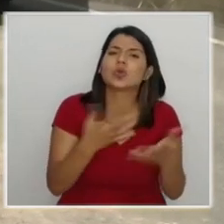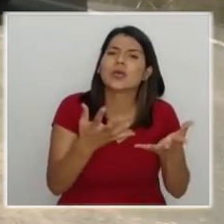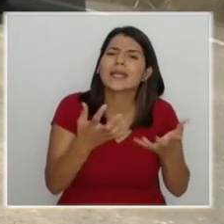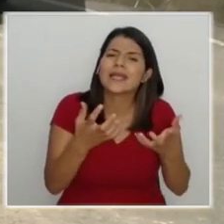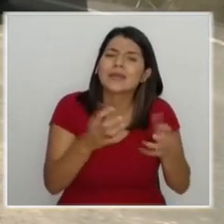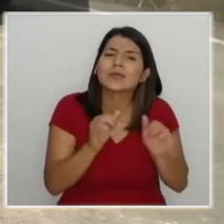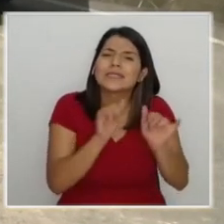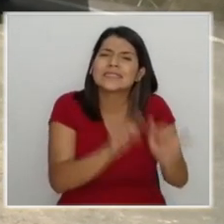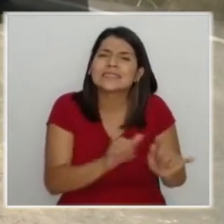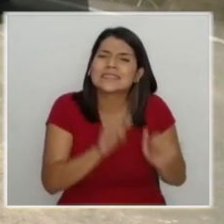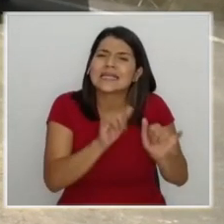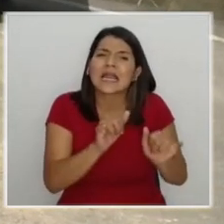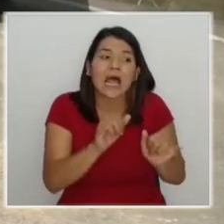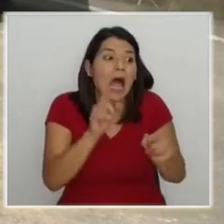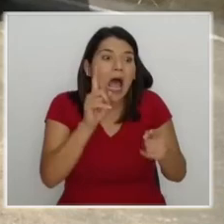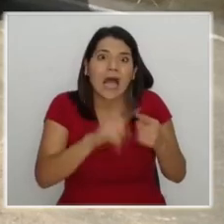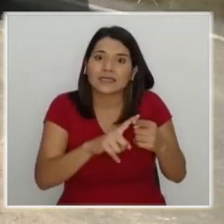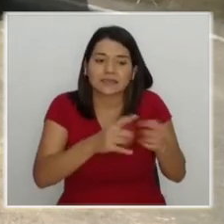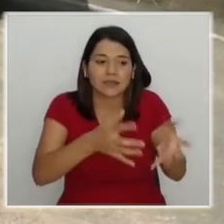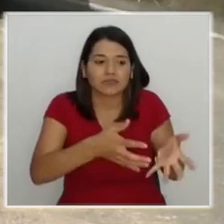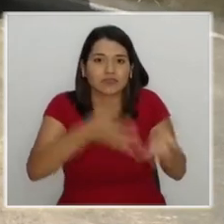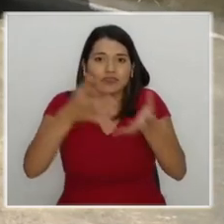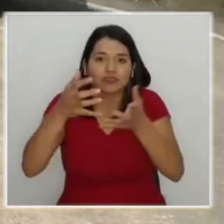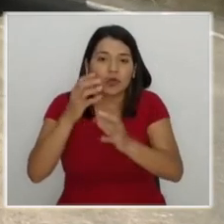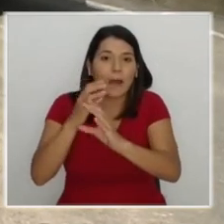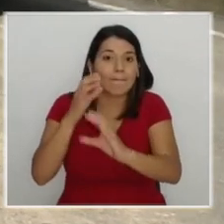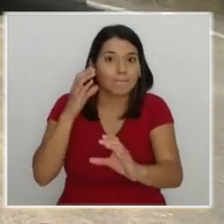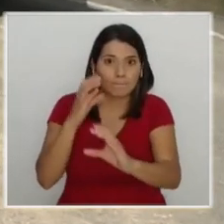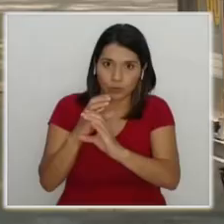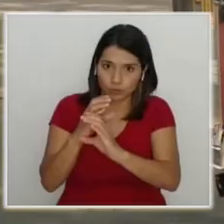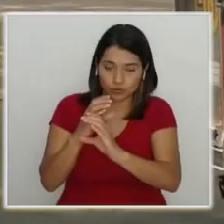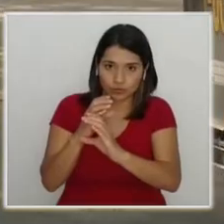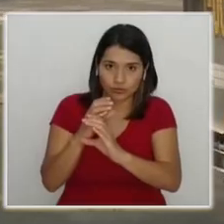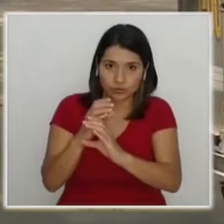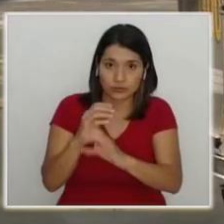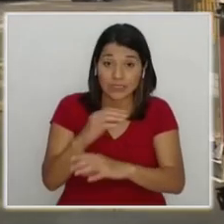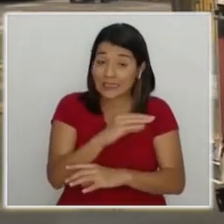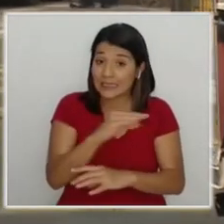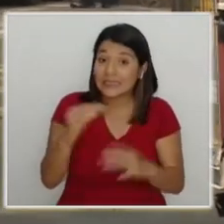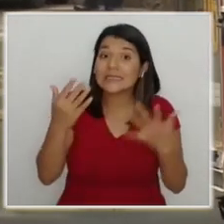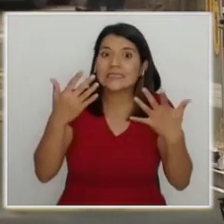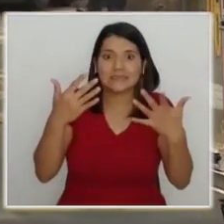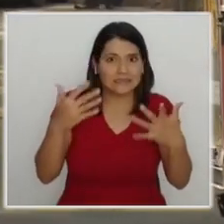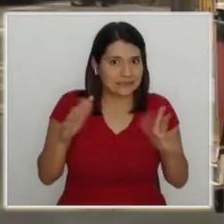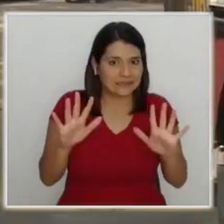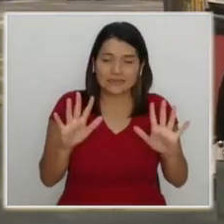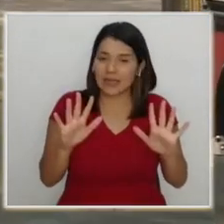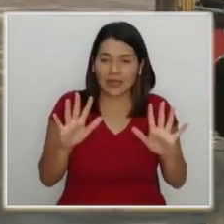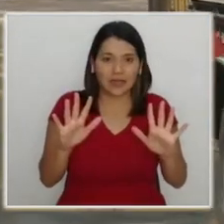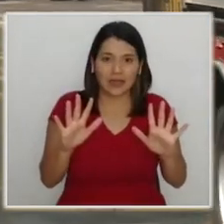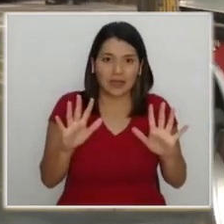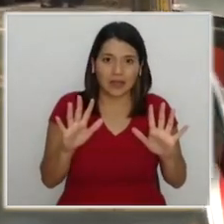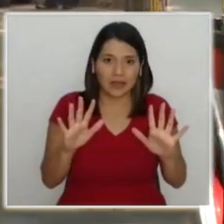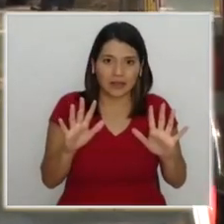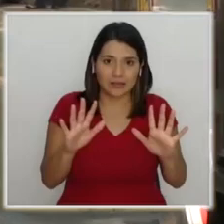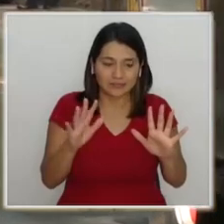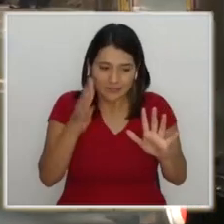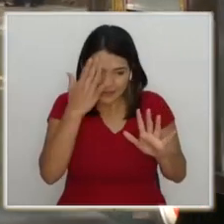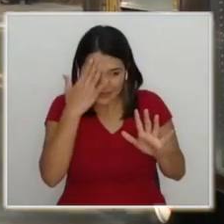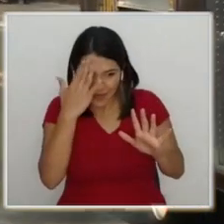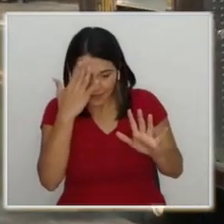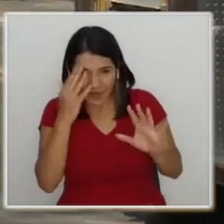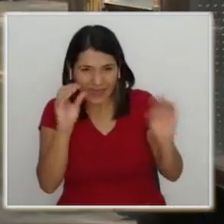que levantaran el bus. Hasta que levantaran el bus y ya descartar completamente que debajo no había quedado ninguna